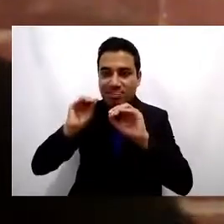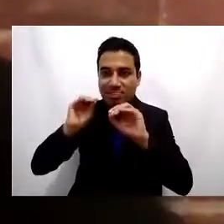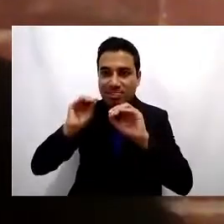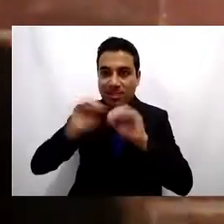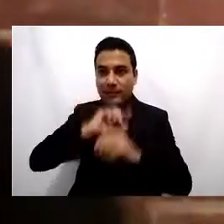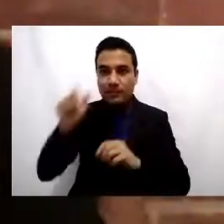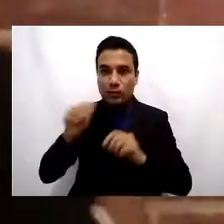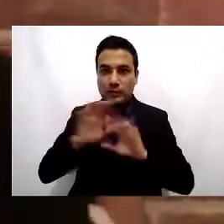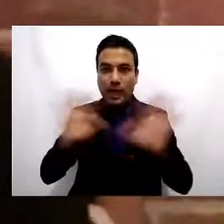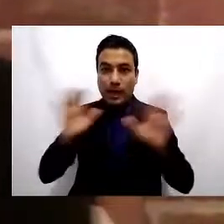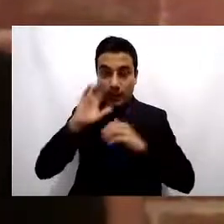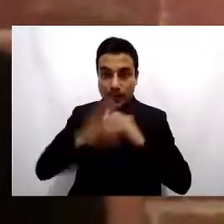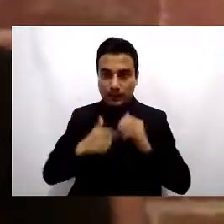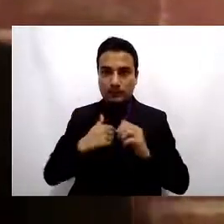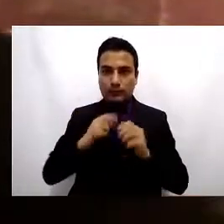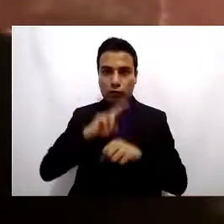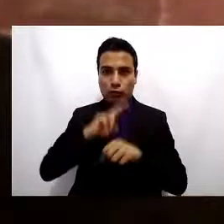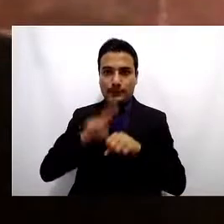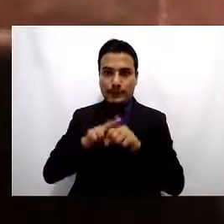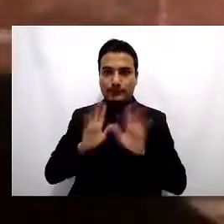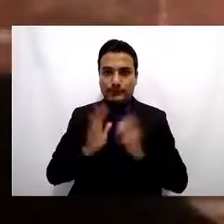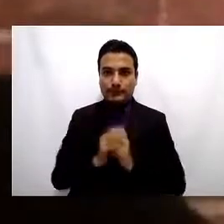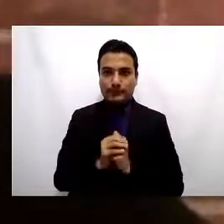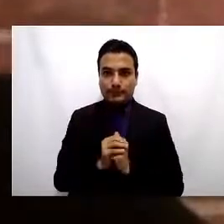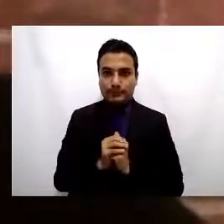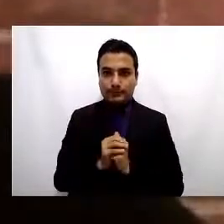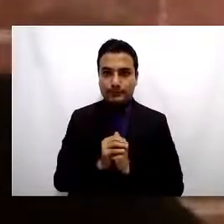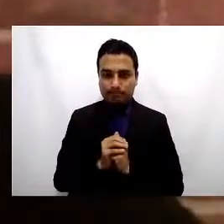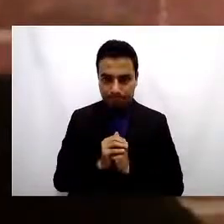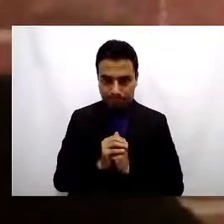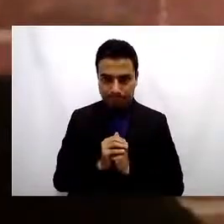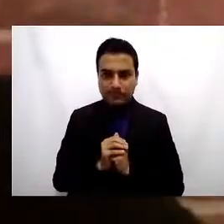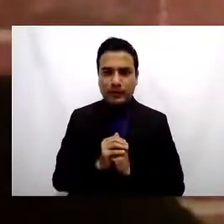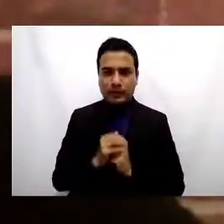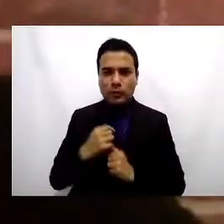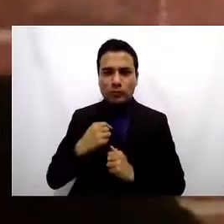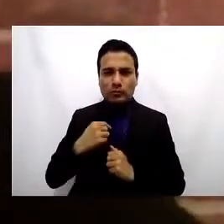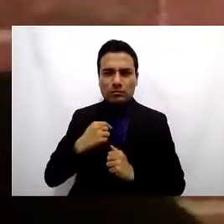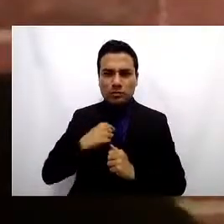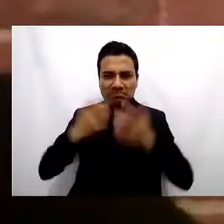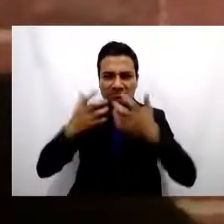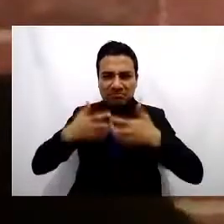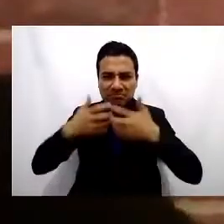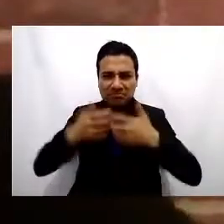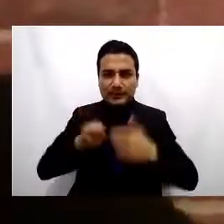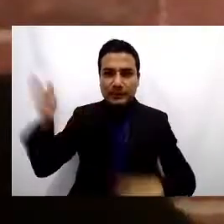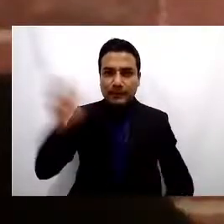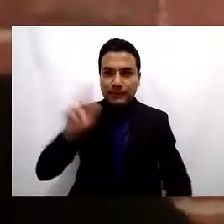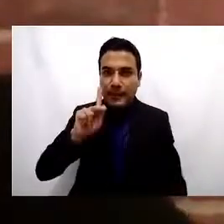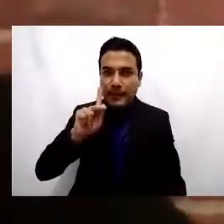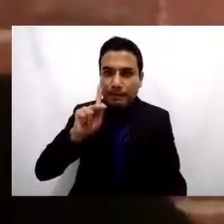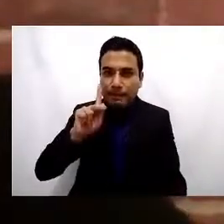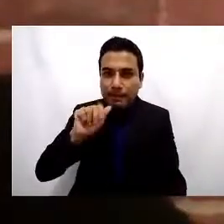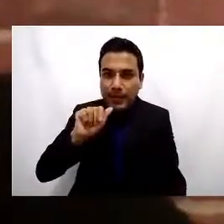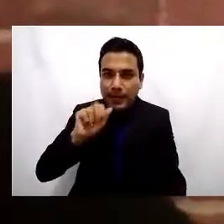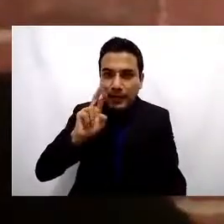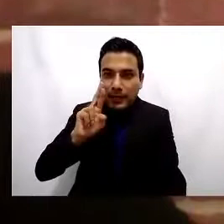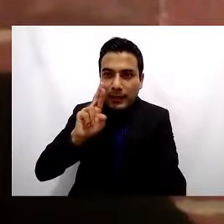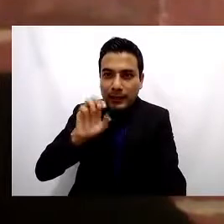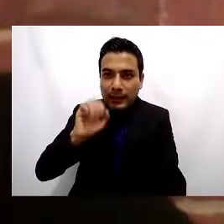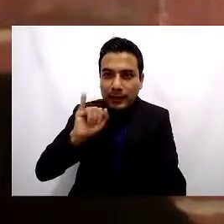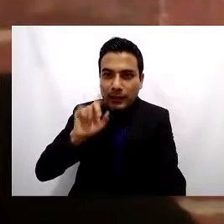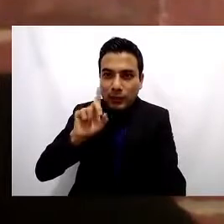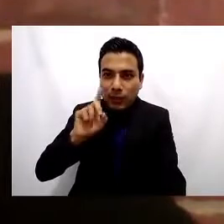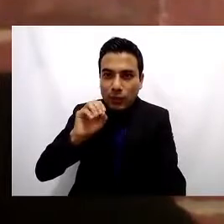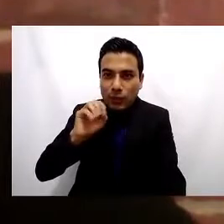la pareidolia, es un nombre extraño, que significa nada más y nada menos que la capacidad de